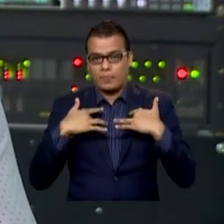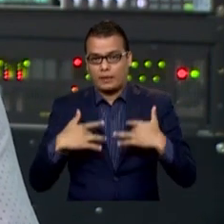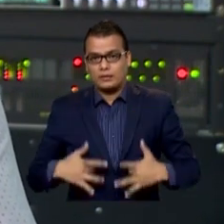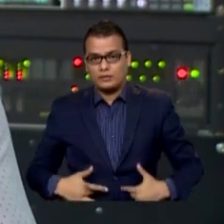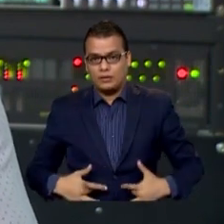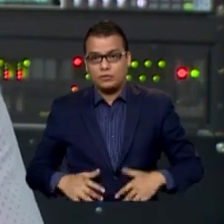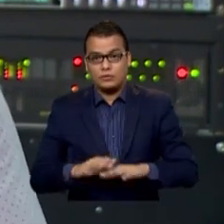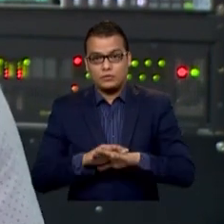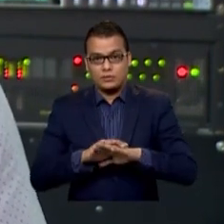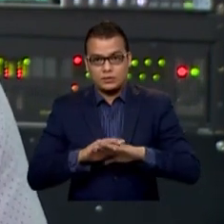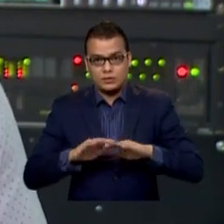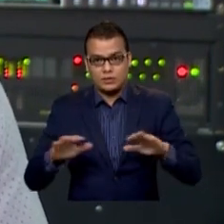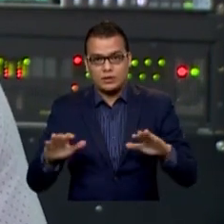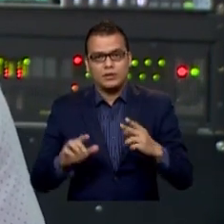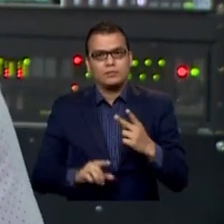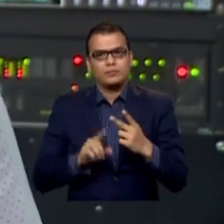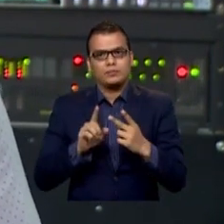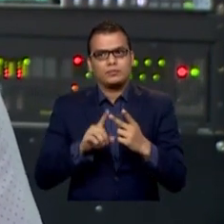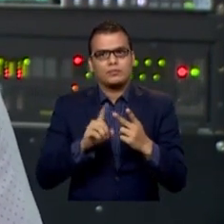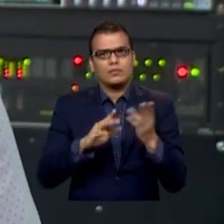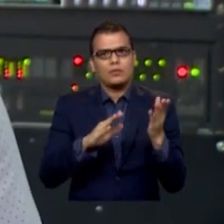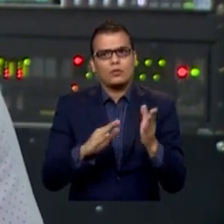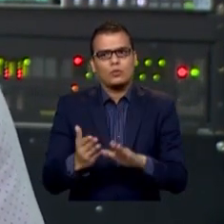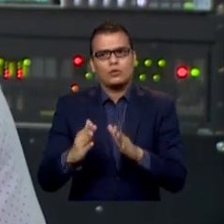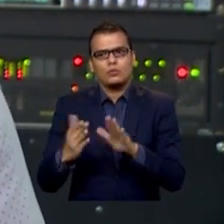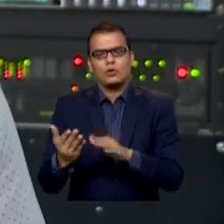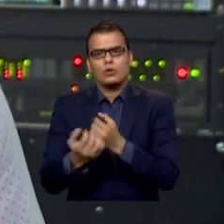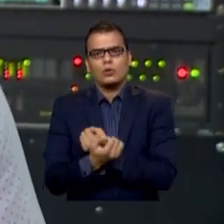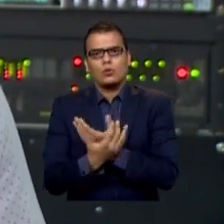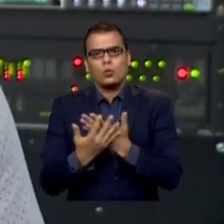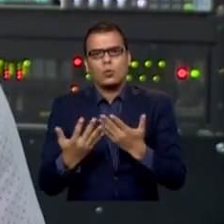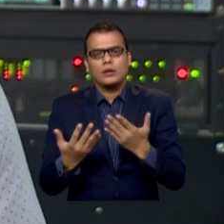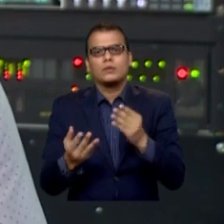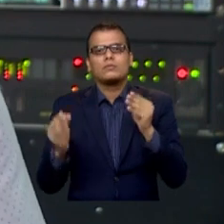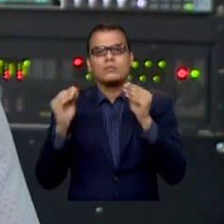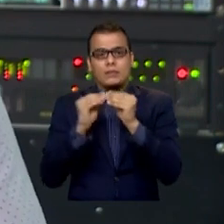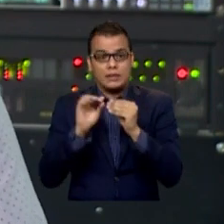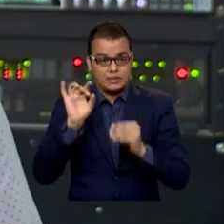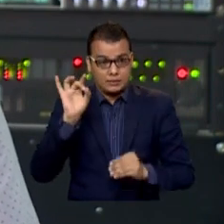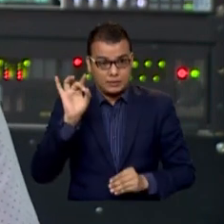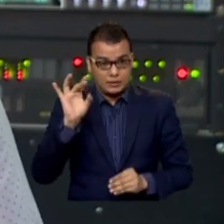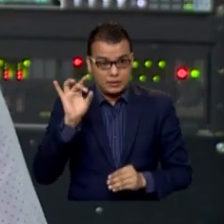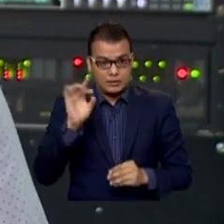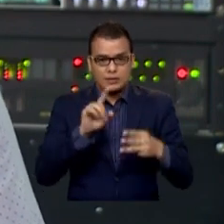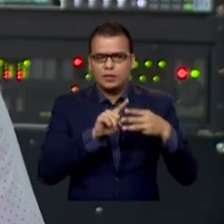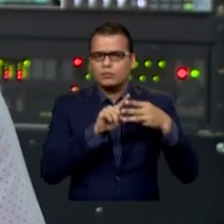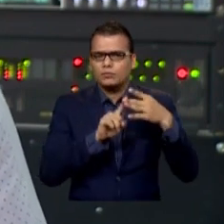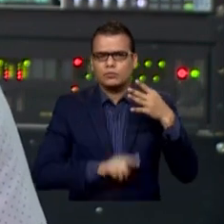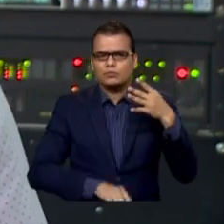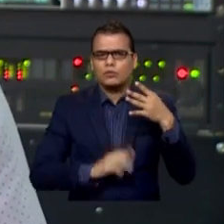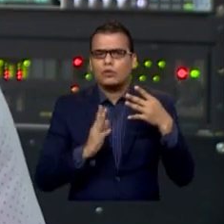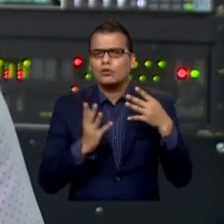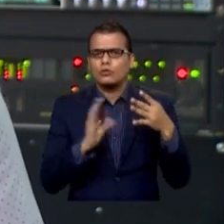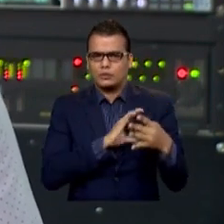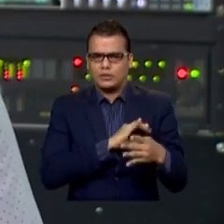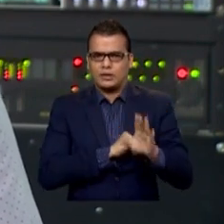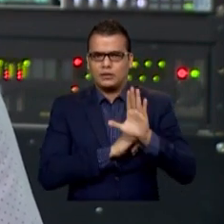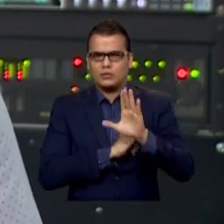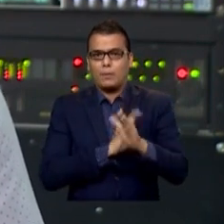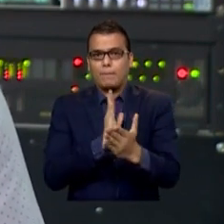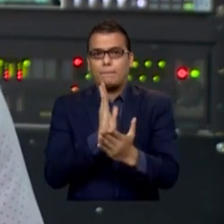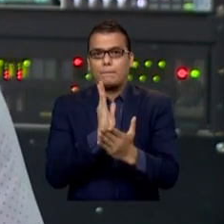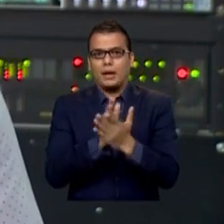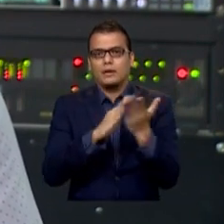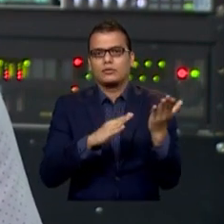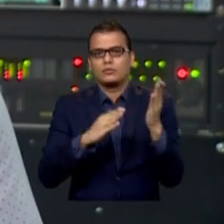Salud, en cuanto a las muertes, se reportaron 15 nuevas muertes, 4 de ellas aquí en la capital del Valle